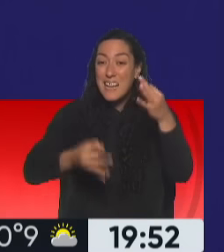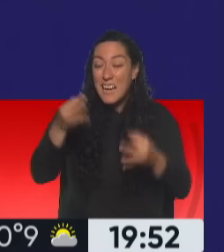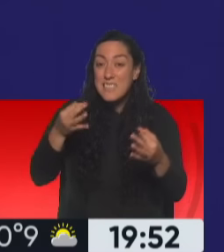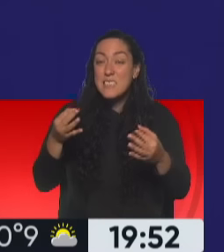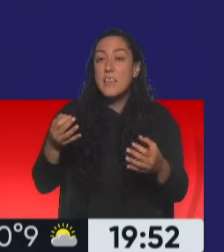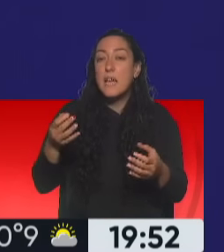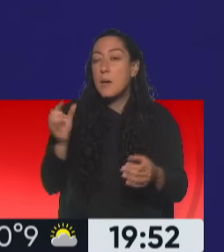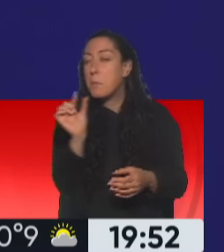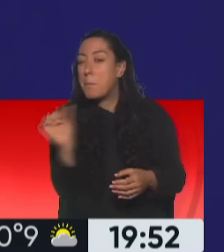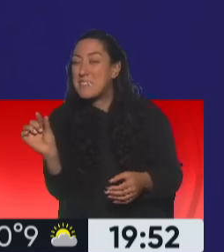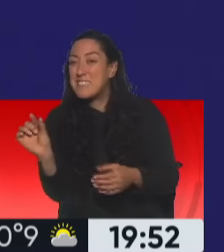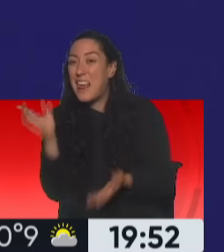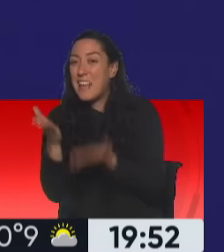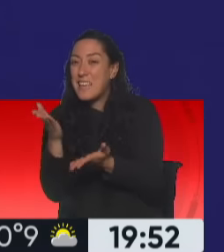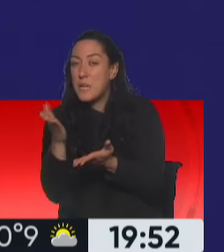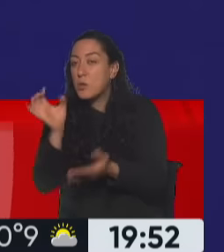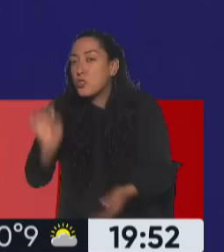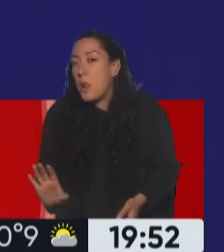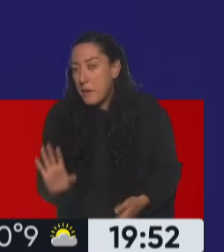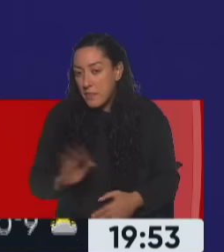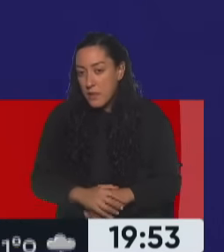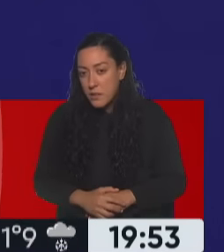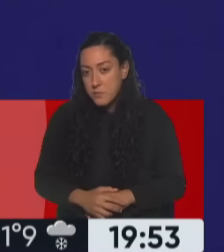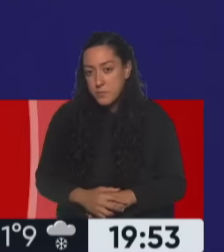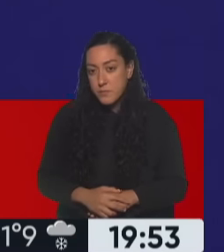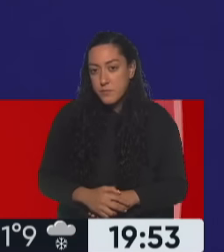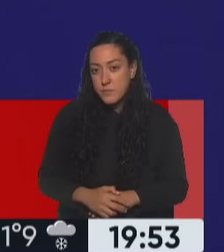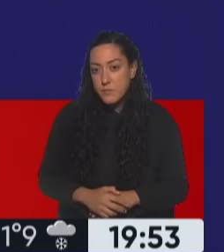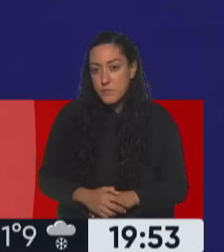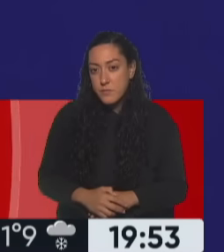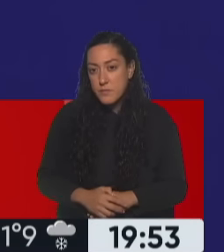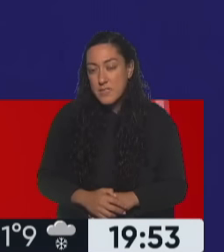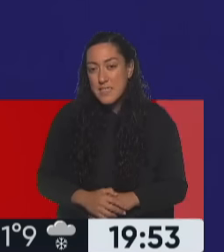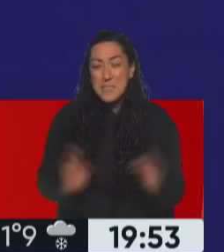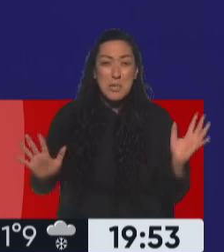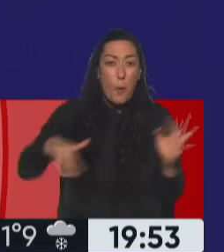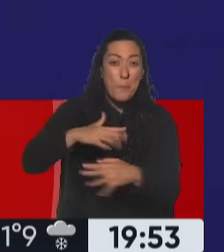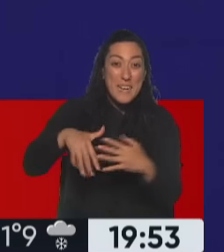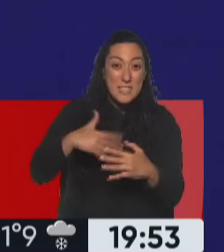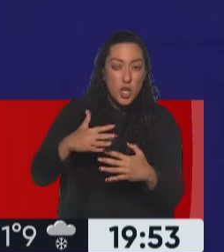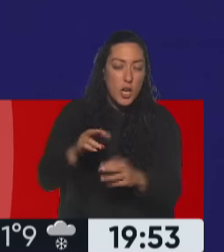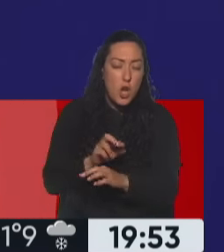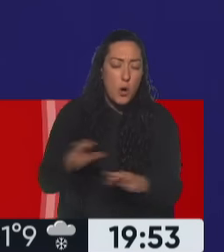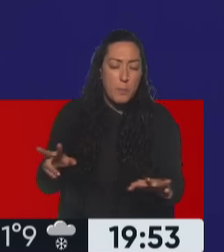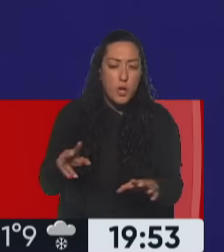parcial, sino que tiene la peor de las combinaciones de lo que Hazlitt diría que es el